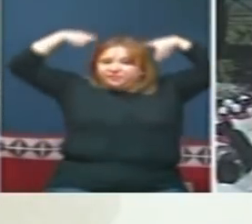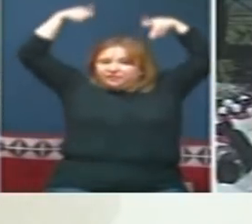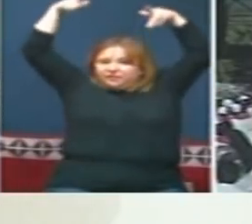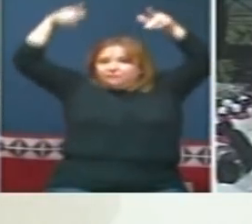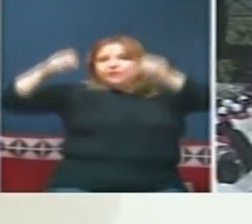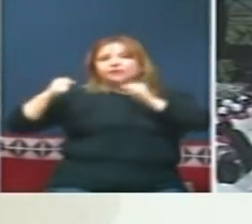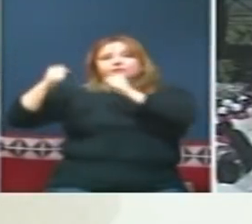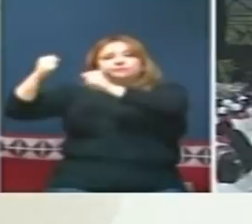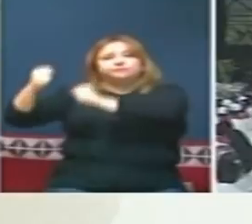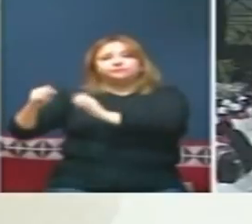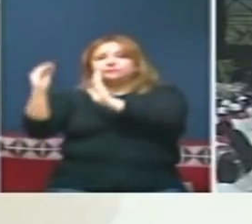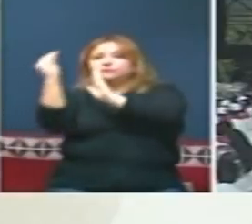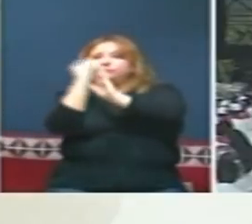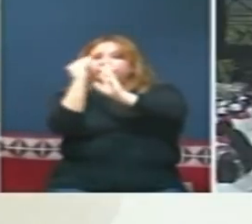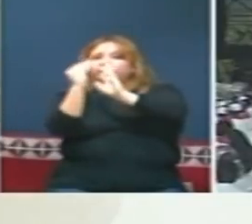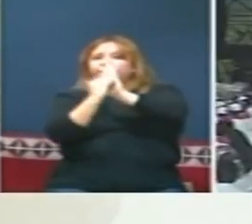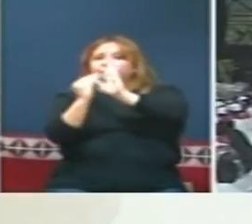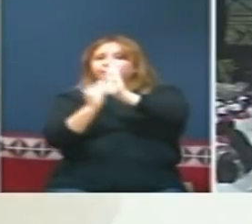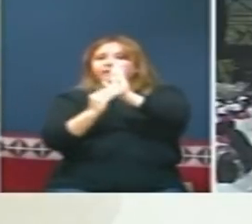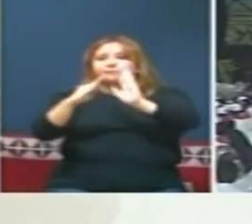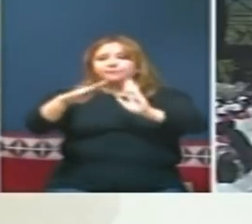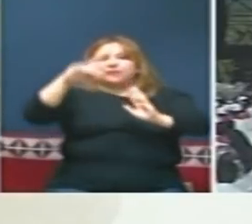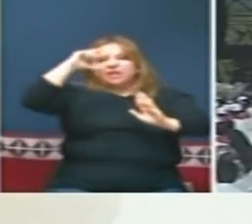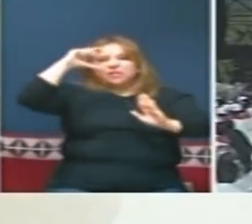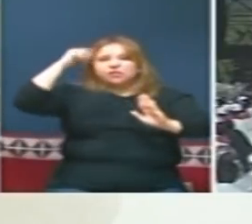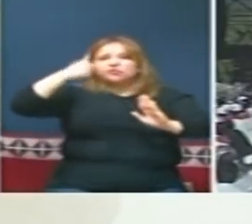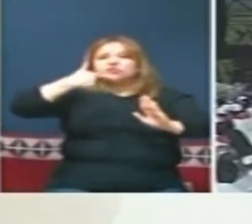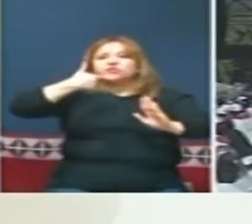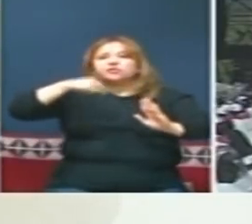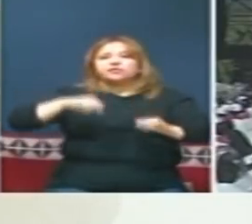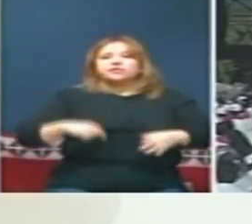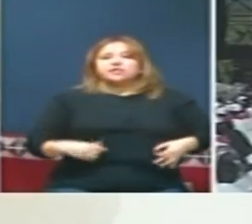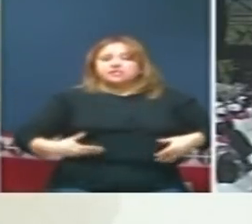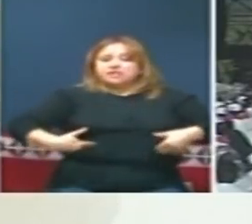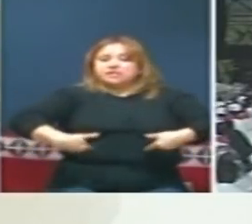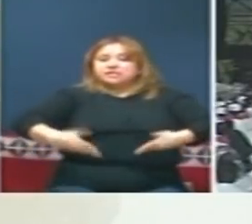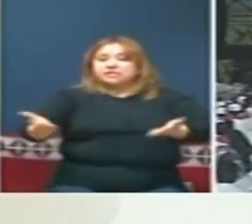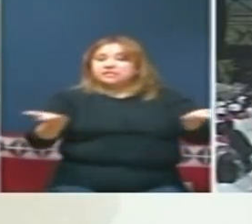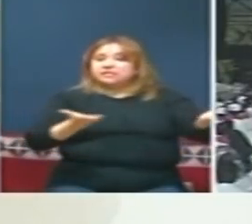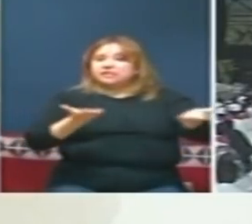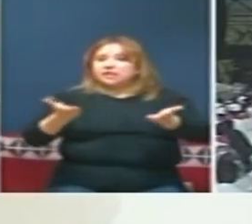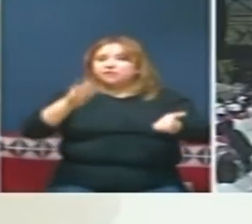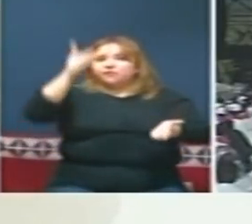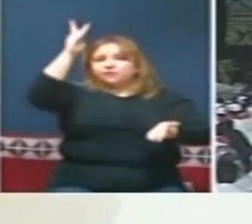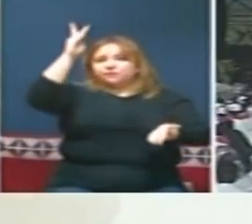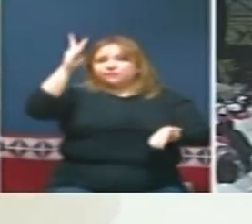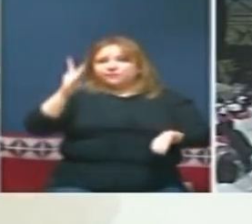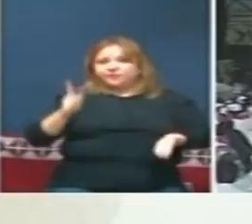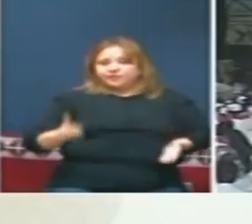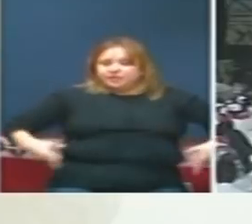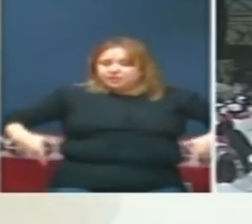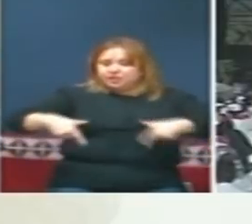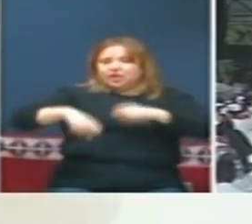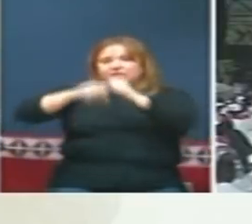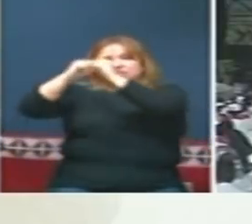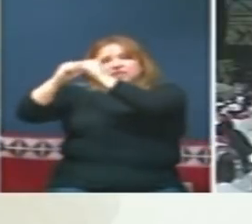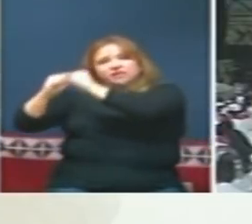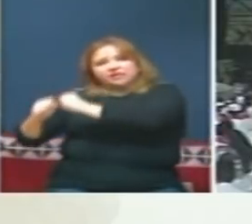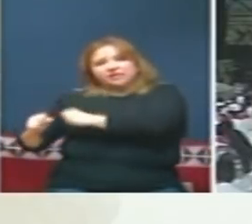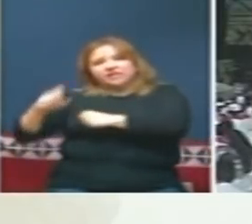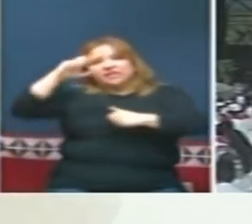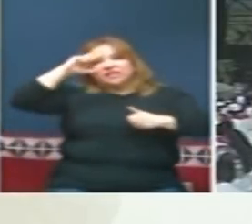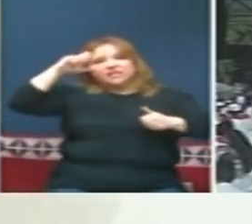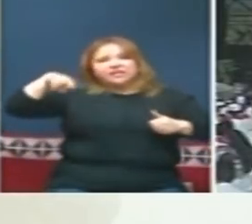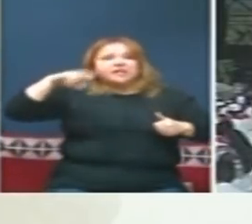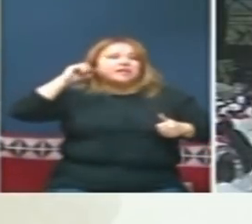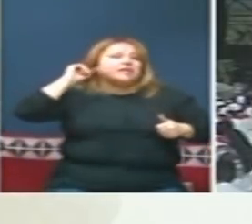inscribe en el libro de los Beatos a los venerables siervos de Dios, Monseñor Enrique Angelelli